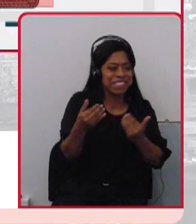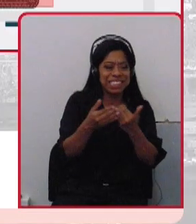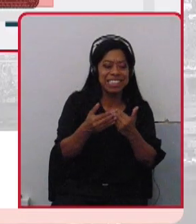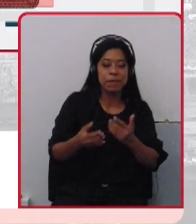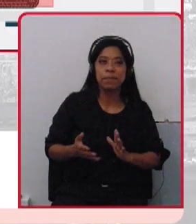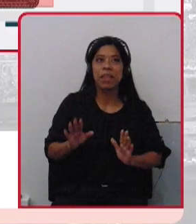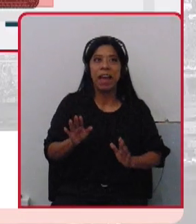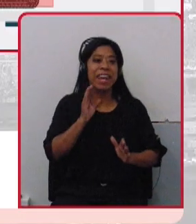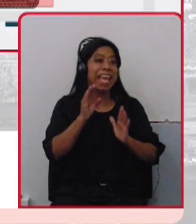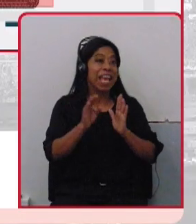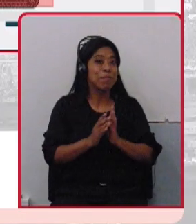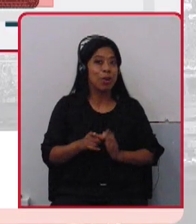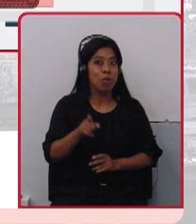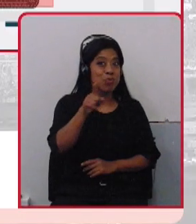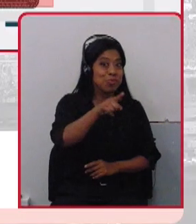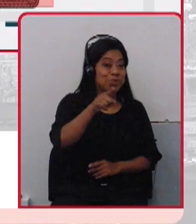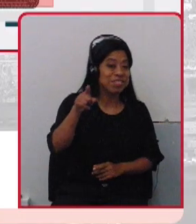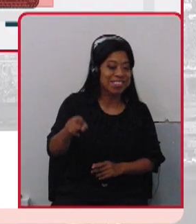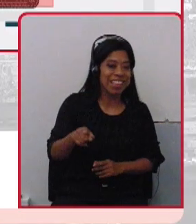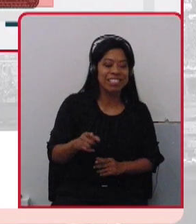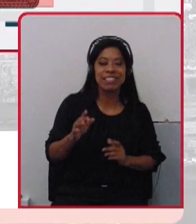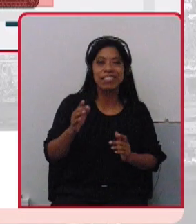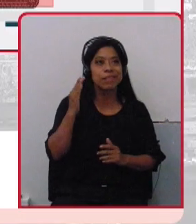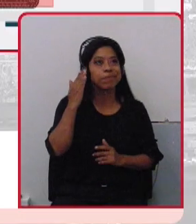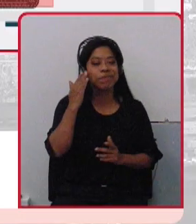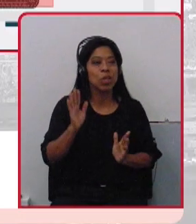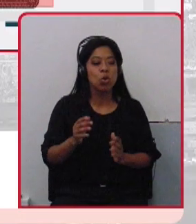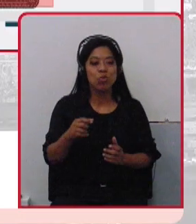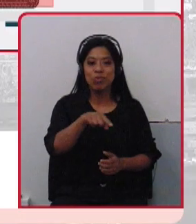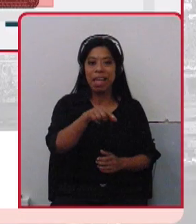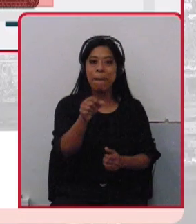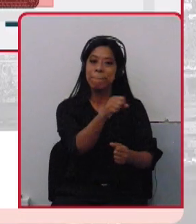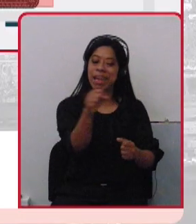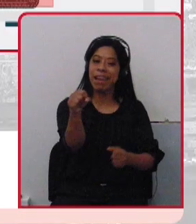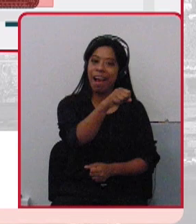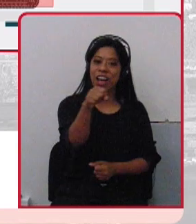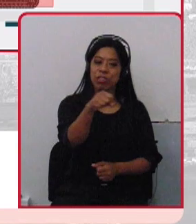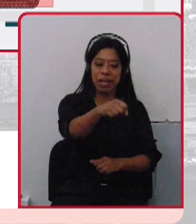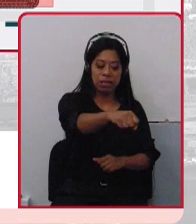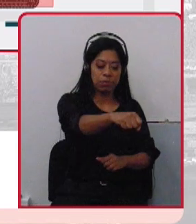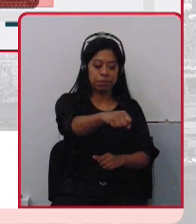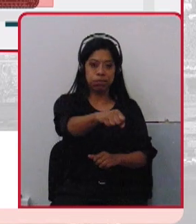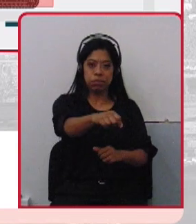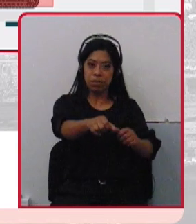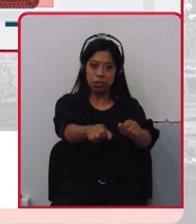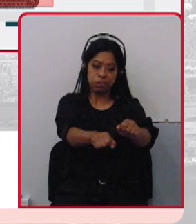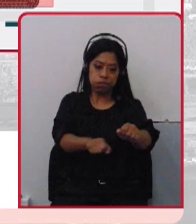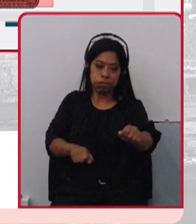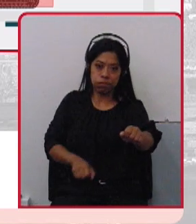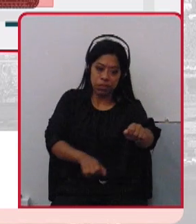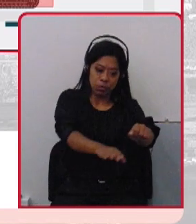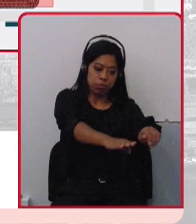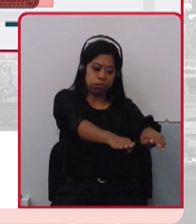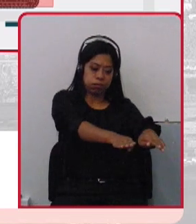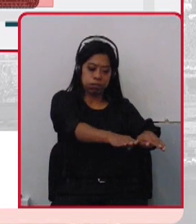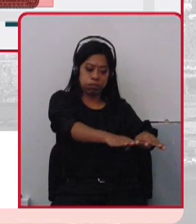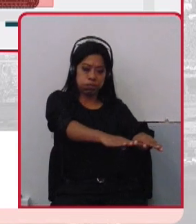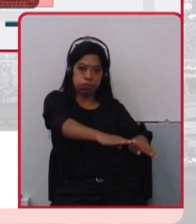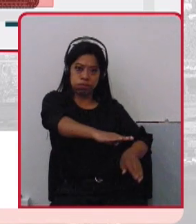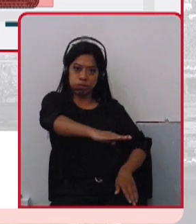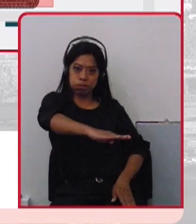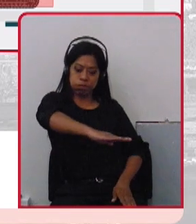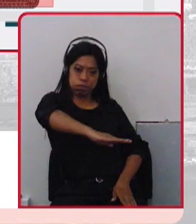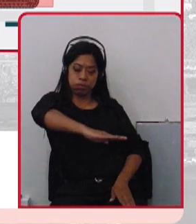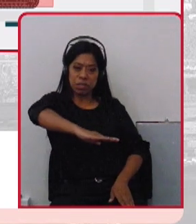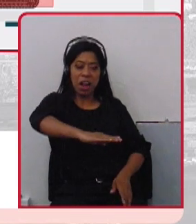muy sencillo. Algunos de ustedes, seguro en algún momento cuando están manejando y quiere estacionarse, ubicarse en un parqueo, está